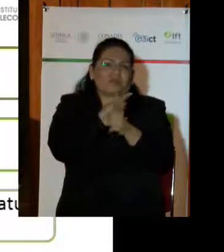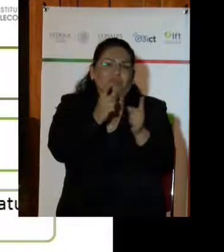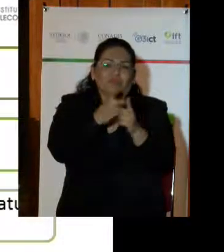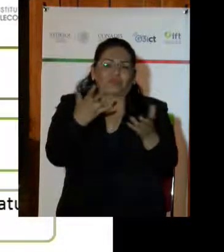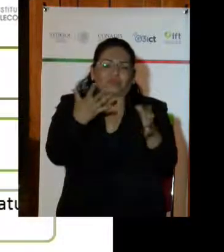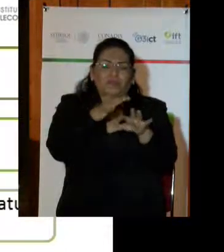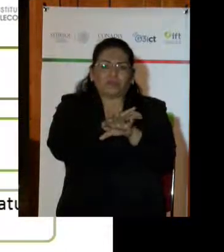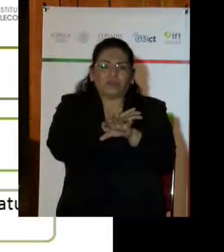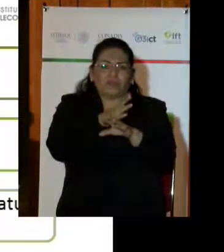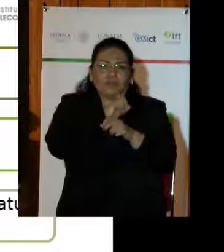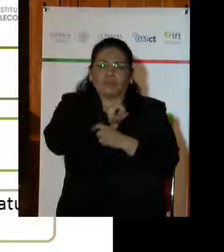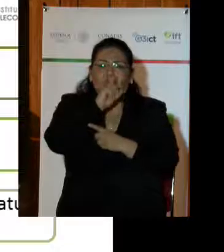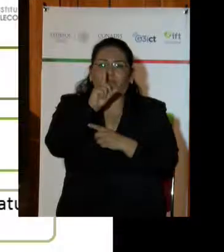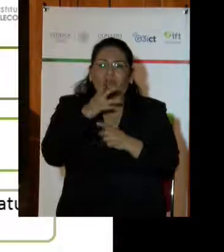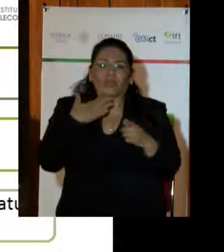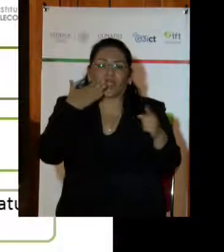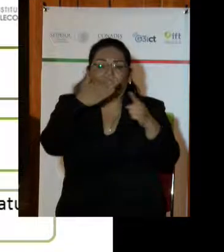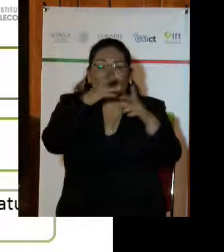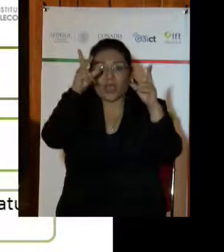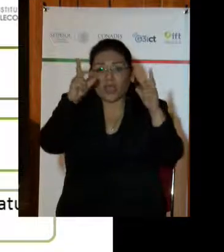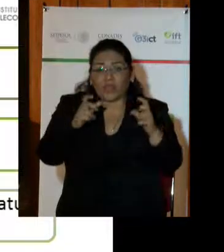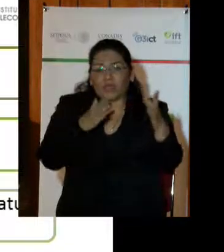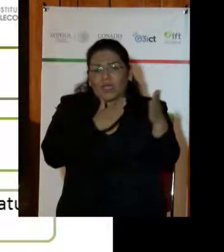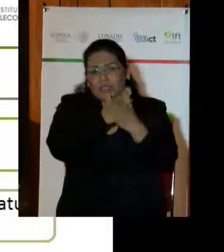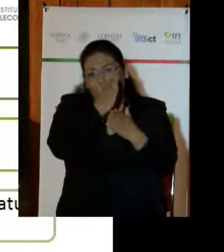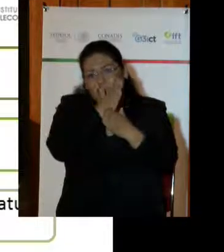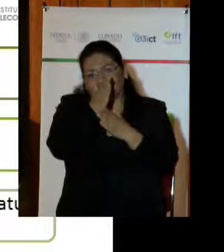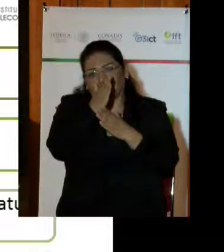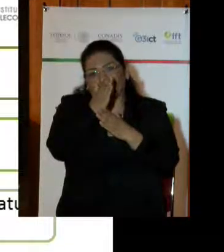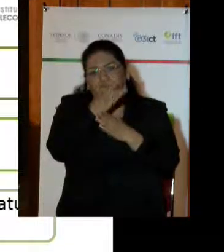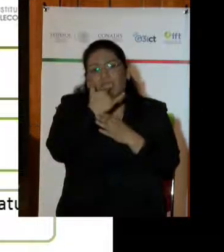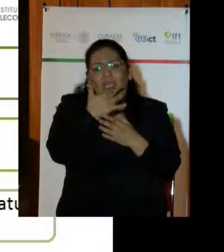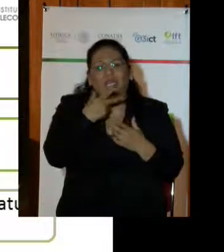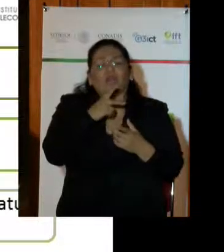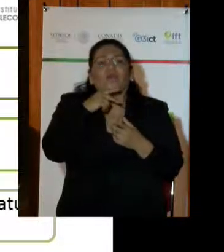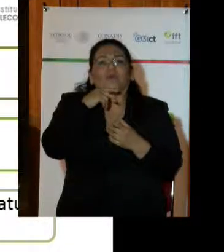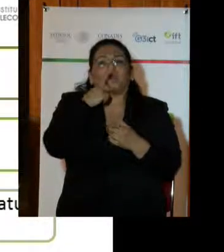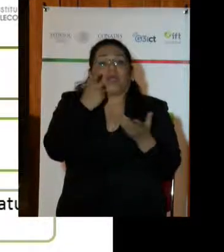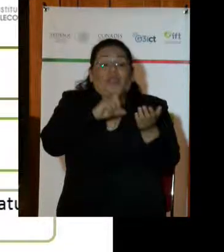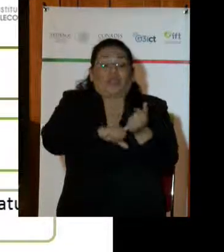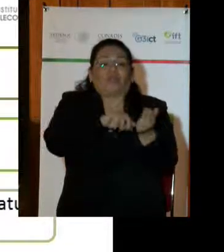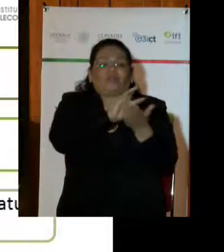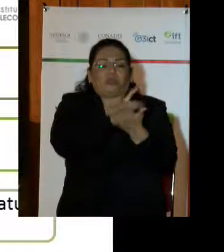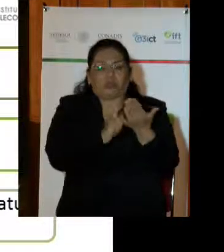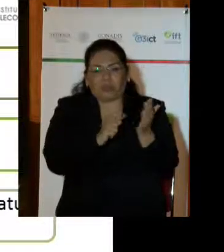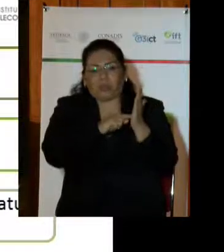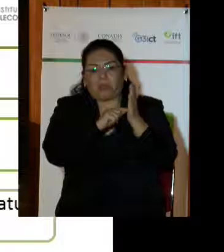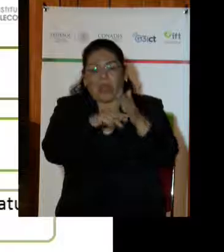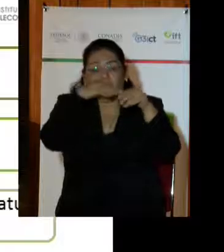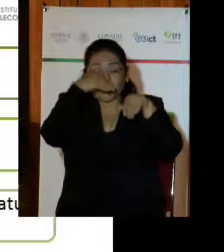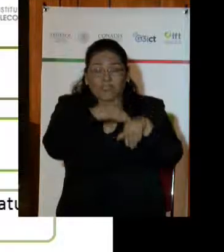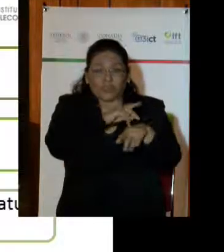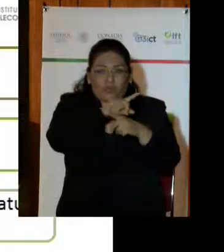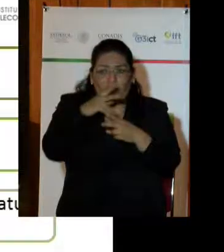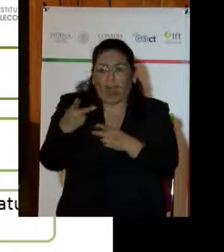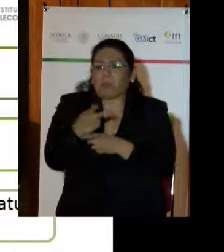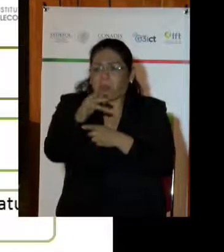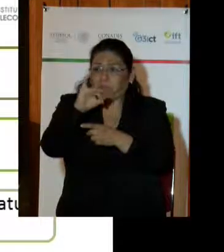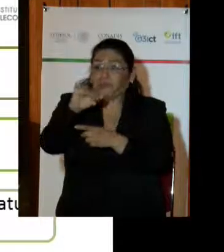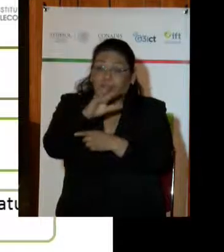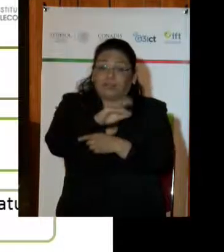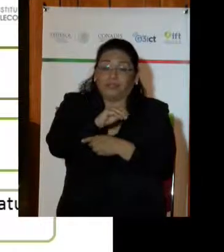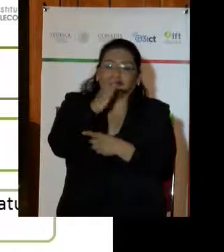Carlos, especializadas en temas de accesibilidad. Y se integró un anteproyecto, este se sometió a consulta pública,